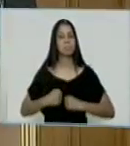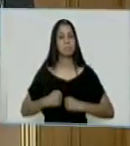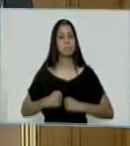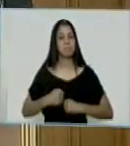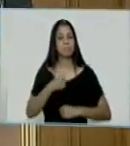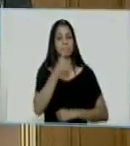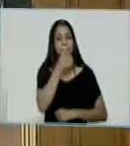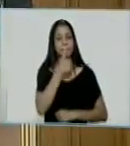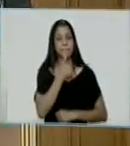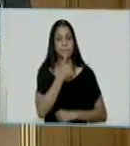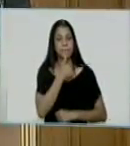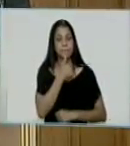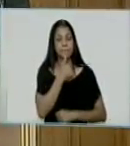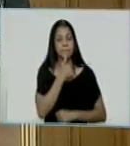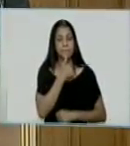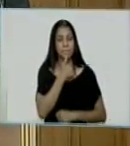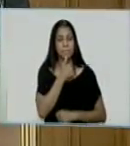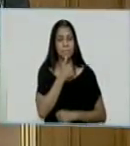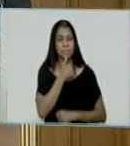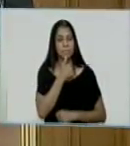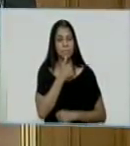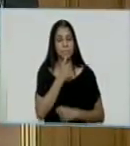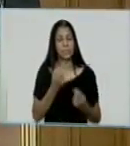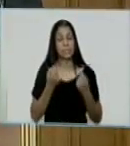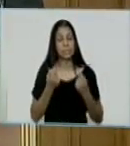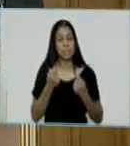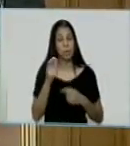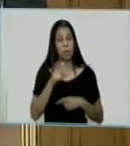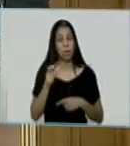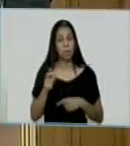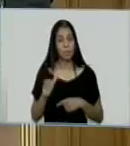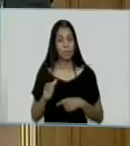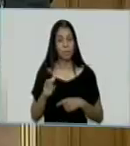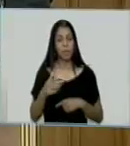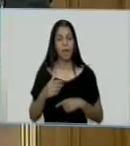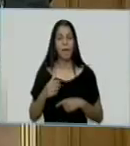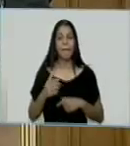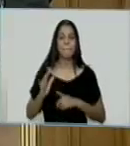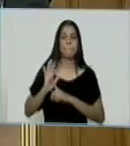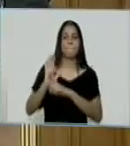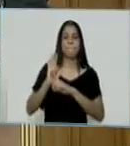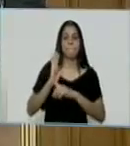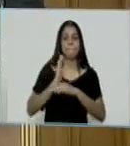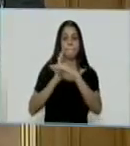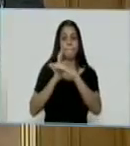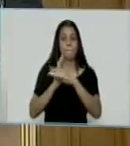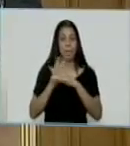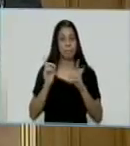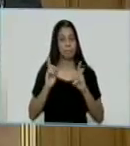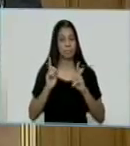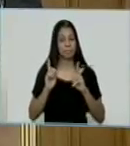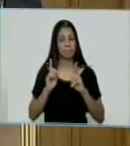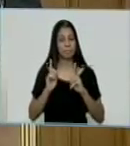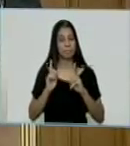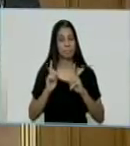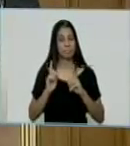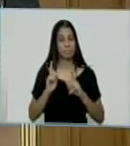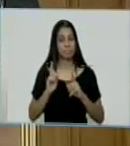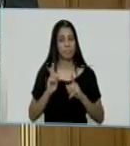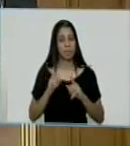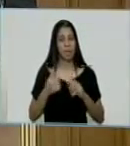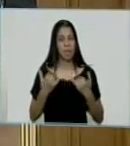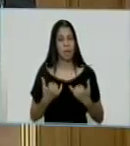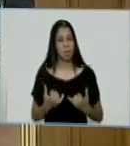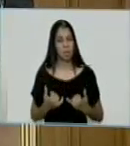Nada, ni nada, nada ni nadie nos va a detener a nosotros. Estas cosas al contrario, señores de la